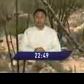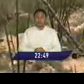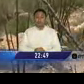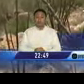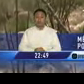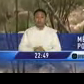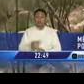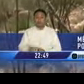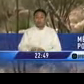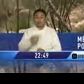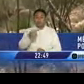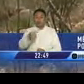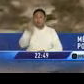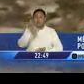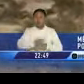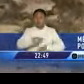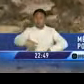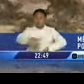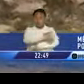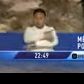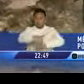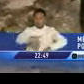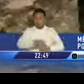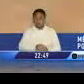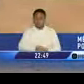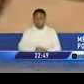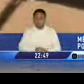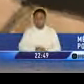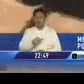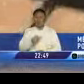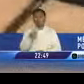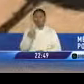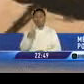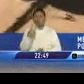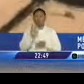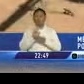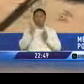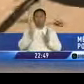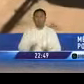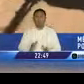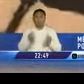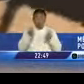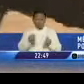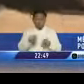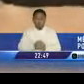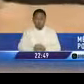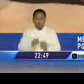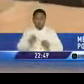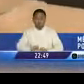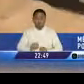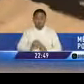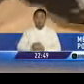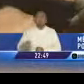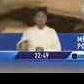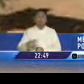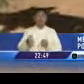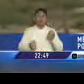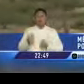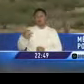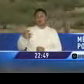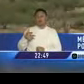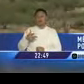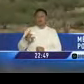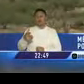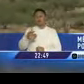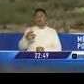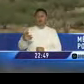en la carretera Tinaja a Cayucán, a la altura de Catemaco, otros 2 compatriotas fueron sorprendidos cuando eran transportados por un automóvil